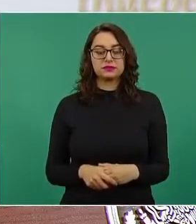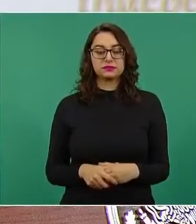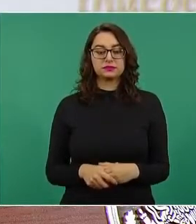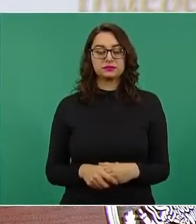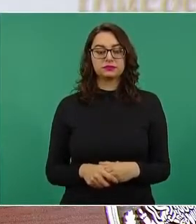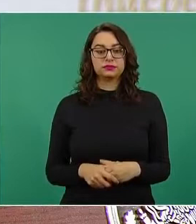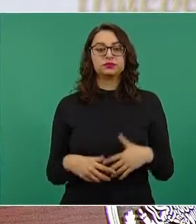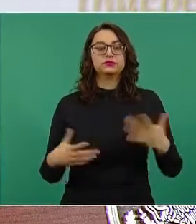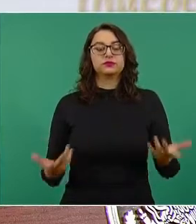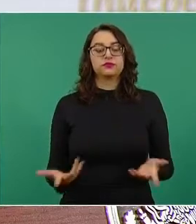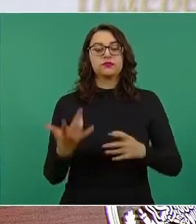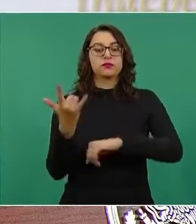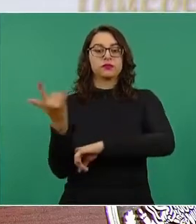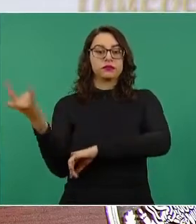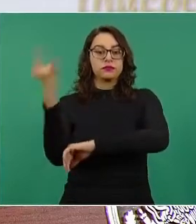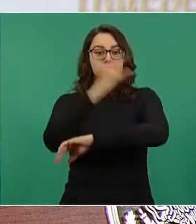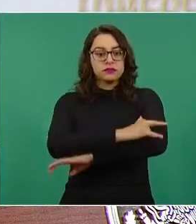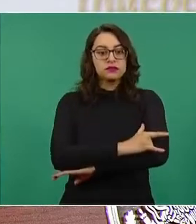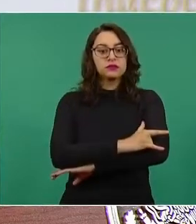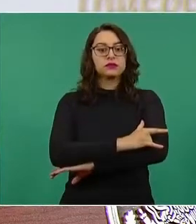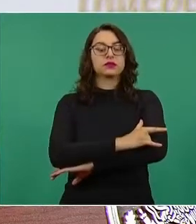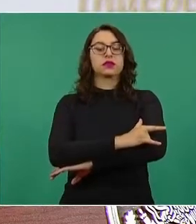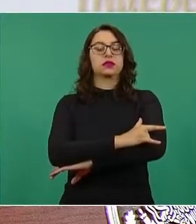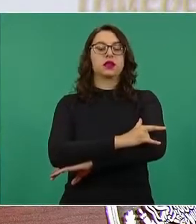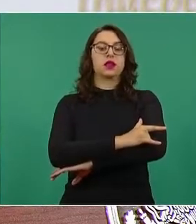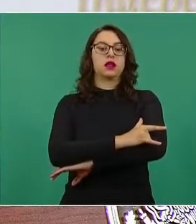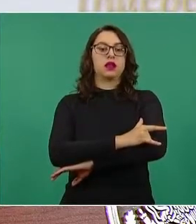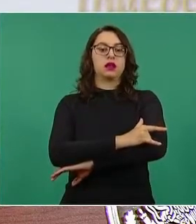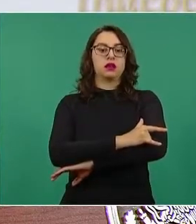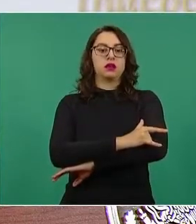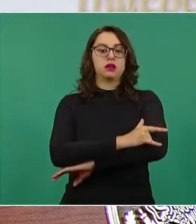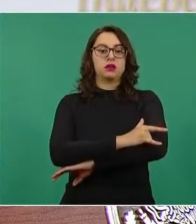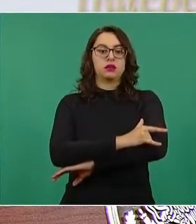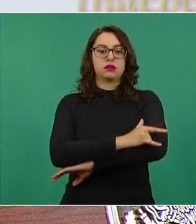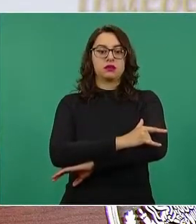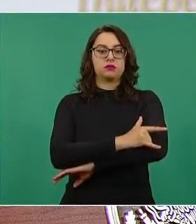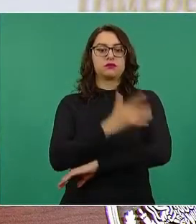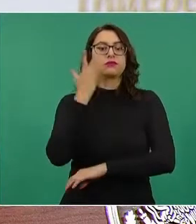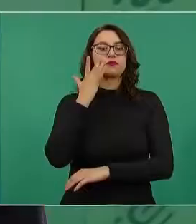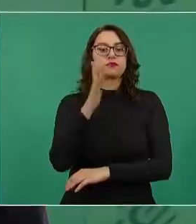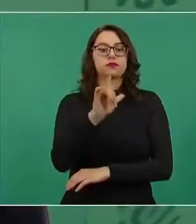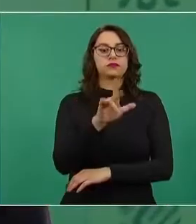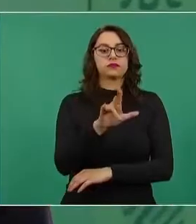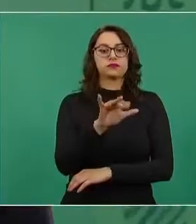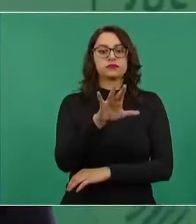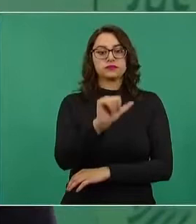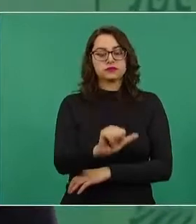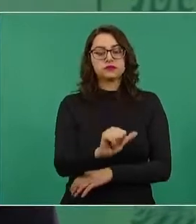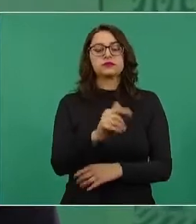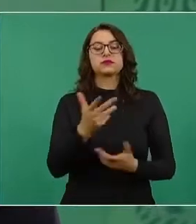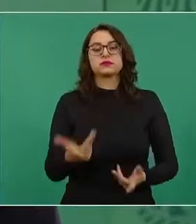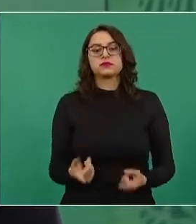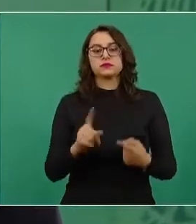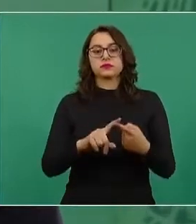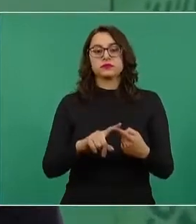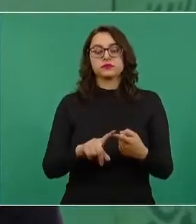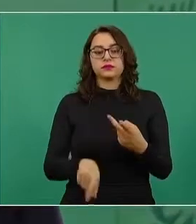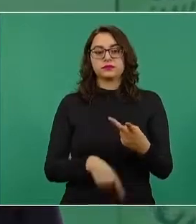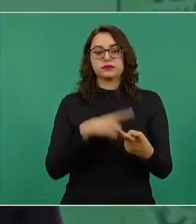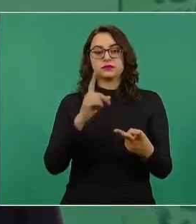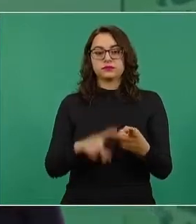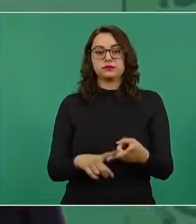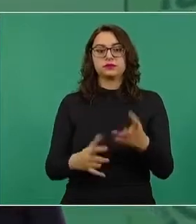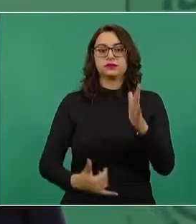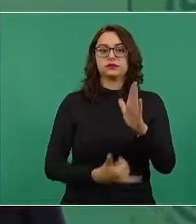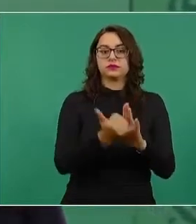El terminar el aeropuerto de Santa Lucía, Felipe Ángeles, todas